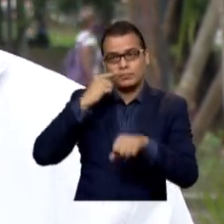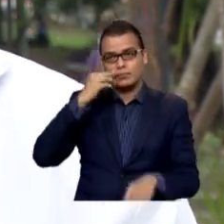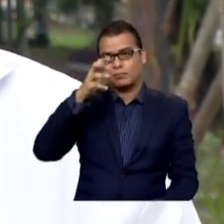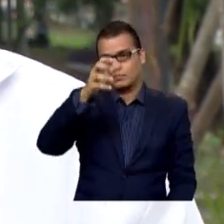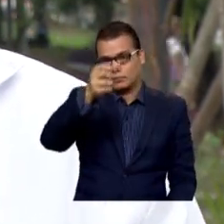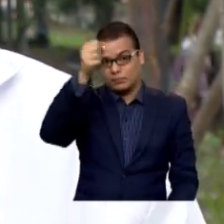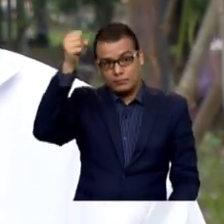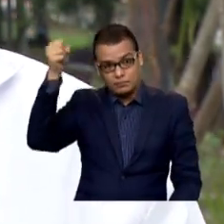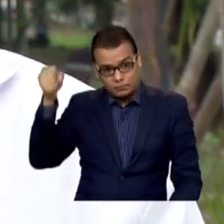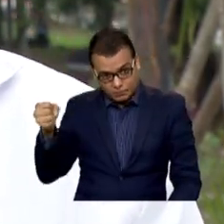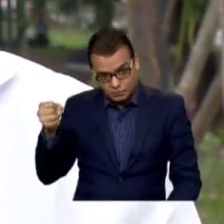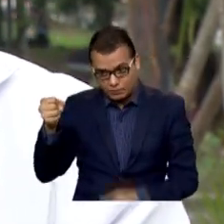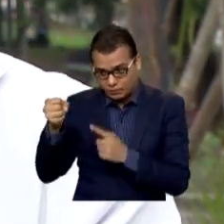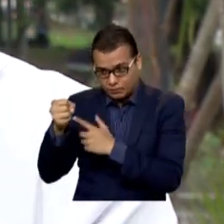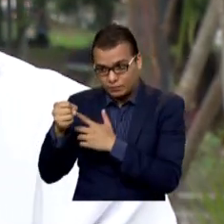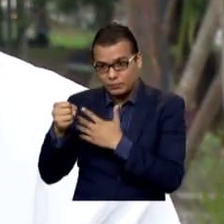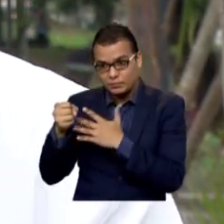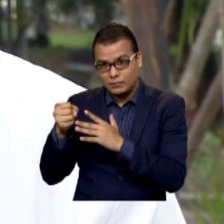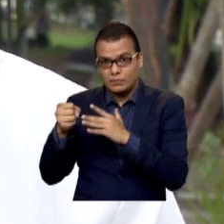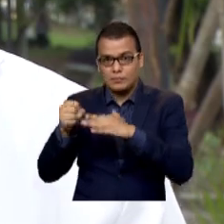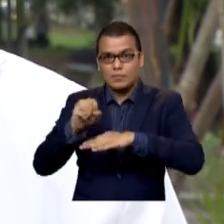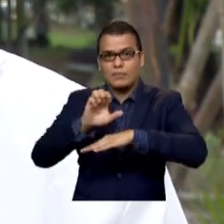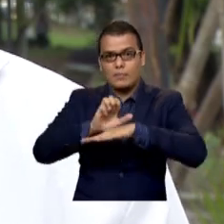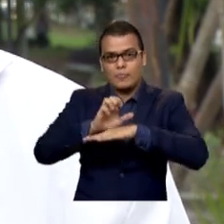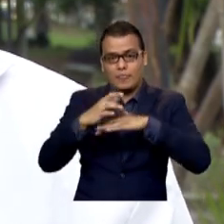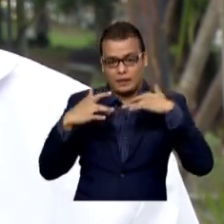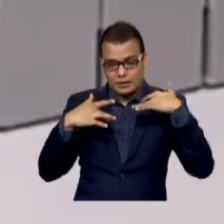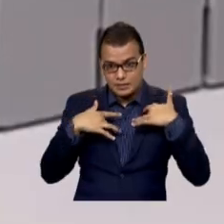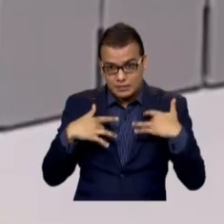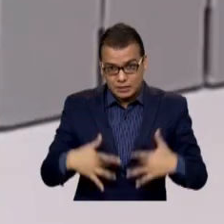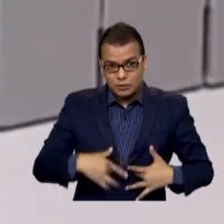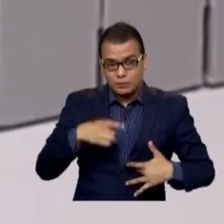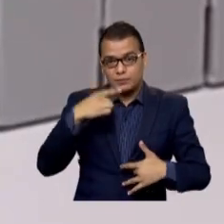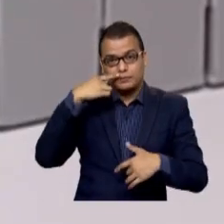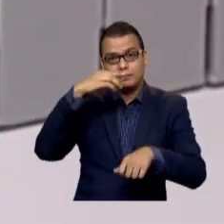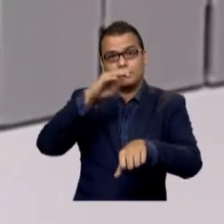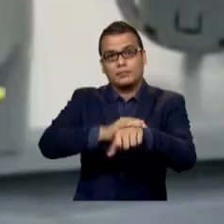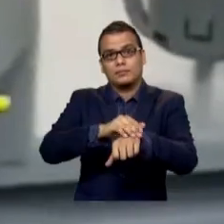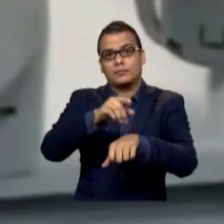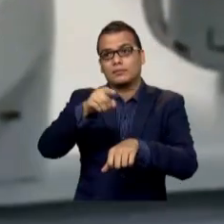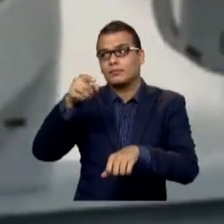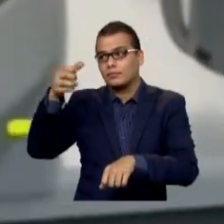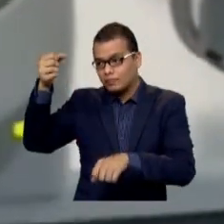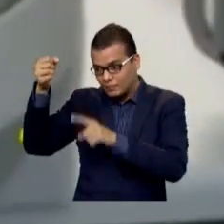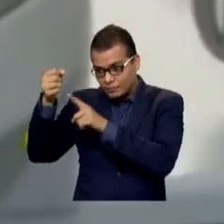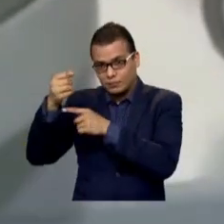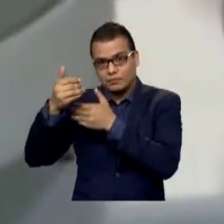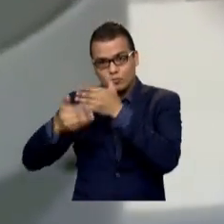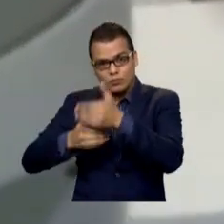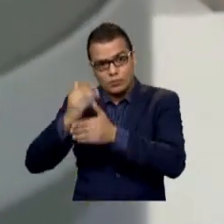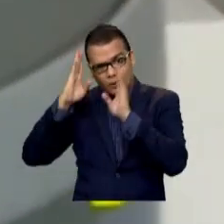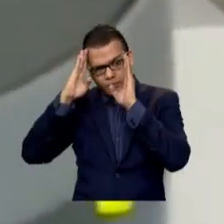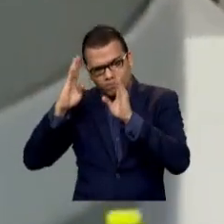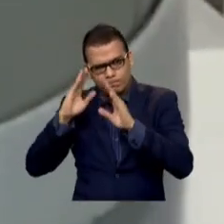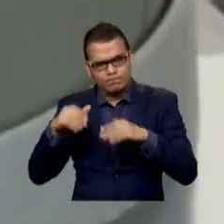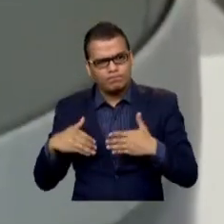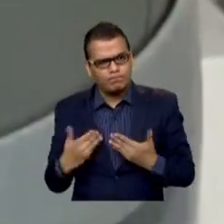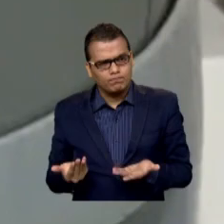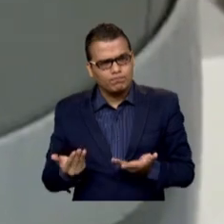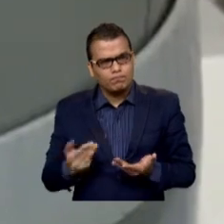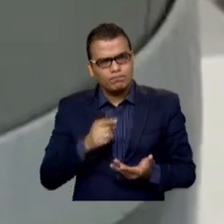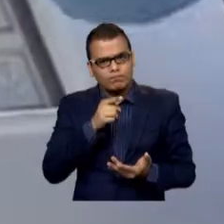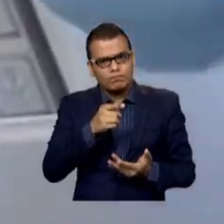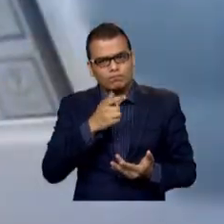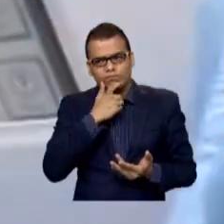también a su IPS o a su centro de atención, para que se haga el abordaje adecuado, para que se defina si es una muestra